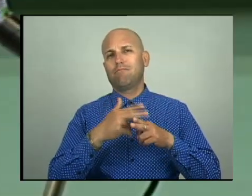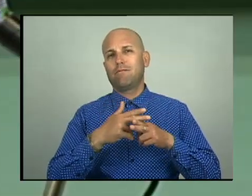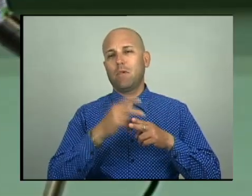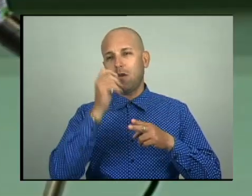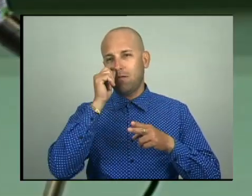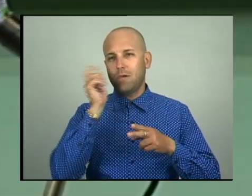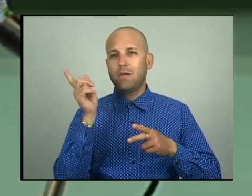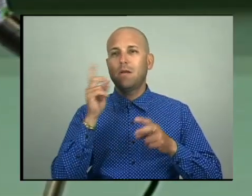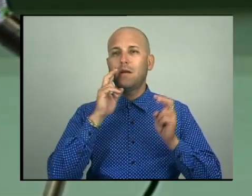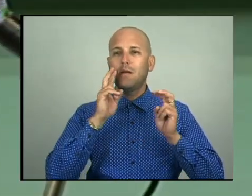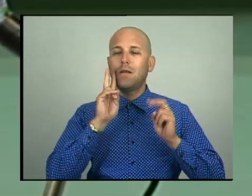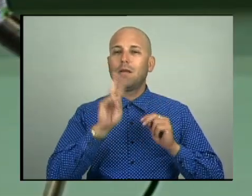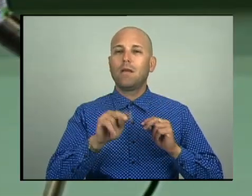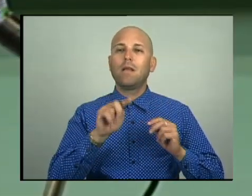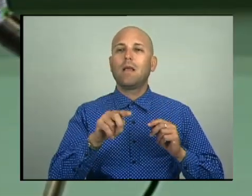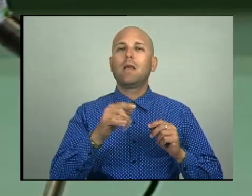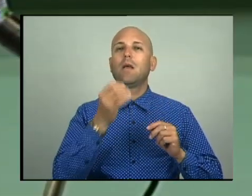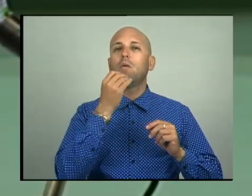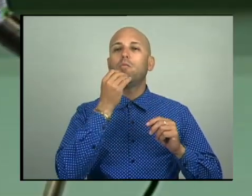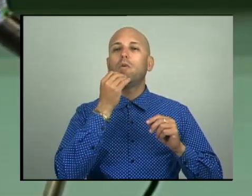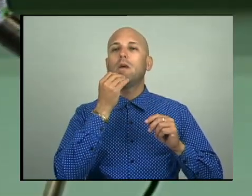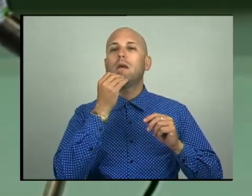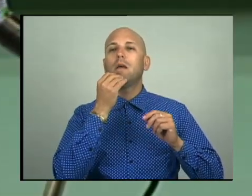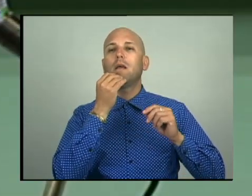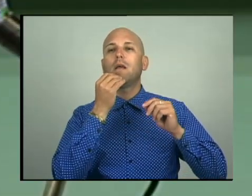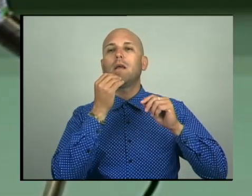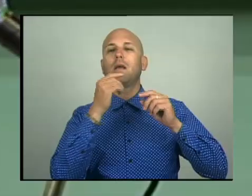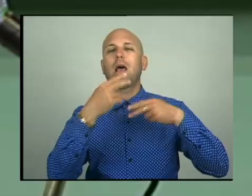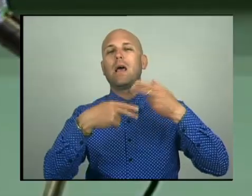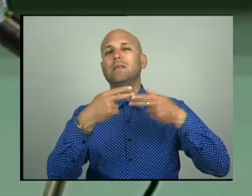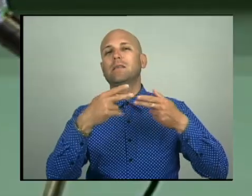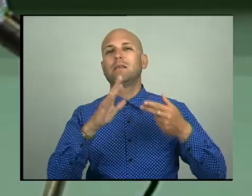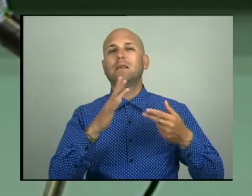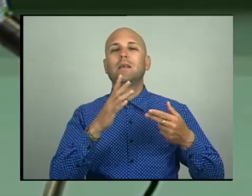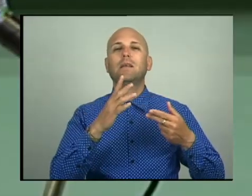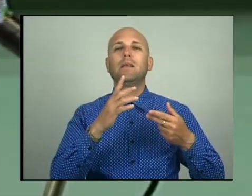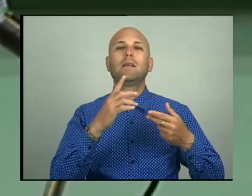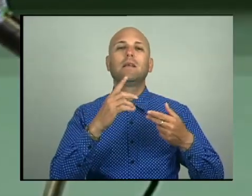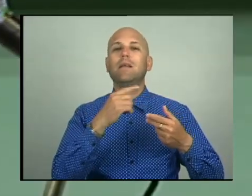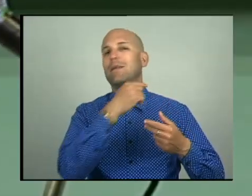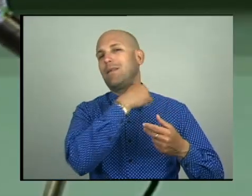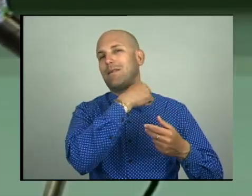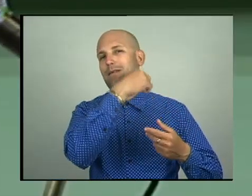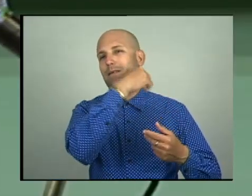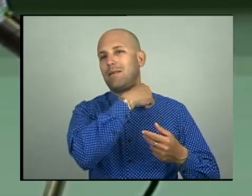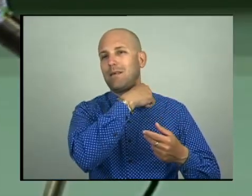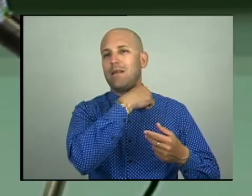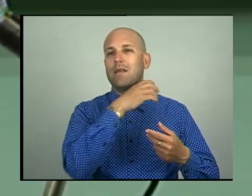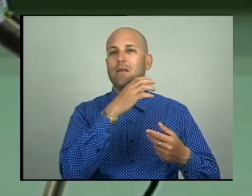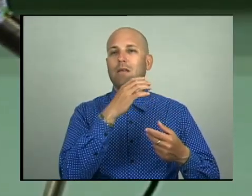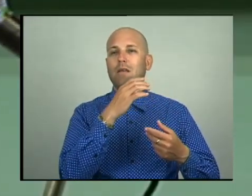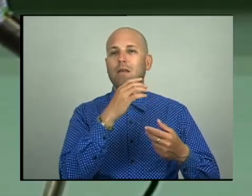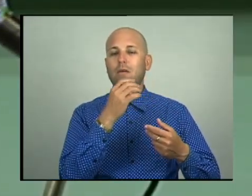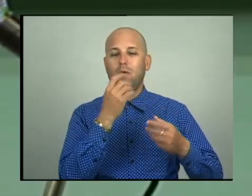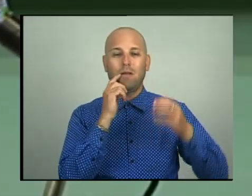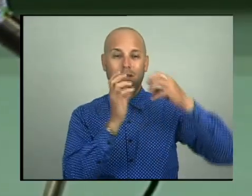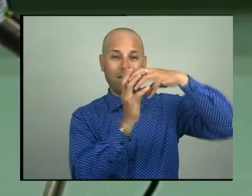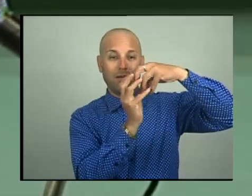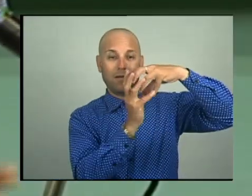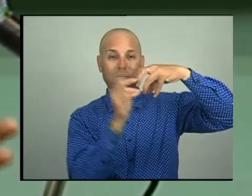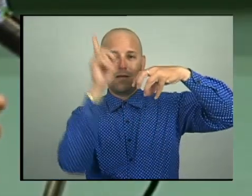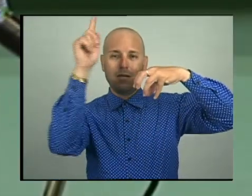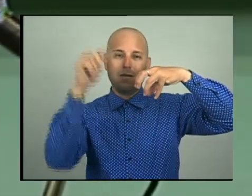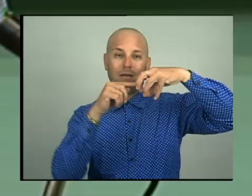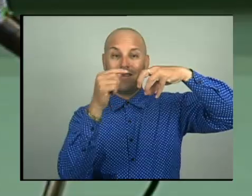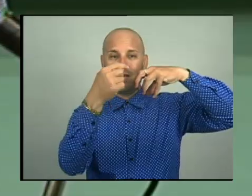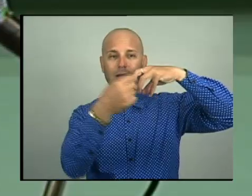la describieron, que en realidad es comunicar, habitualmente utilizan la arteria subclave izquierda o la derecha, la comunican con la pulmonar para que